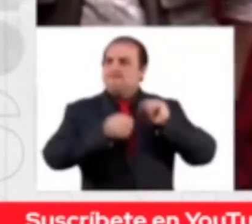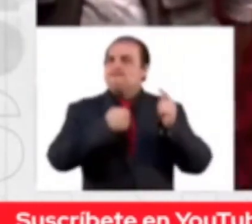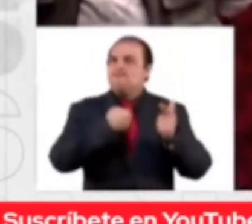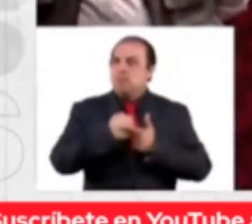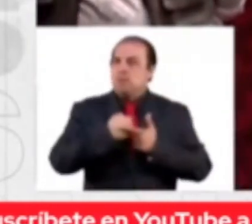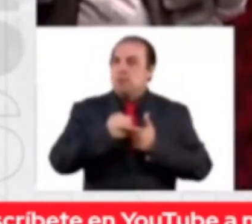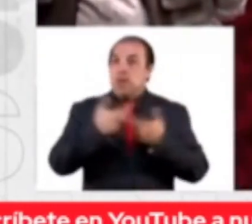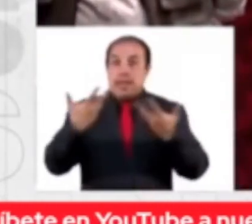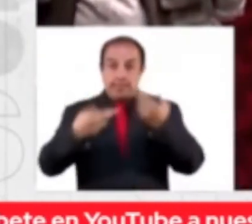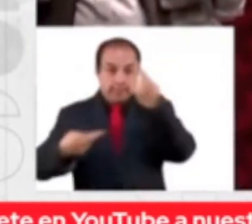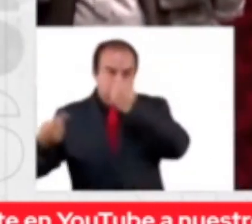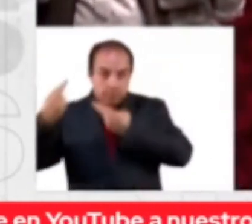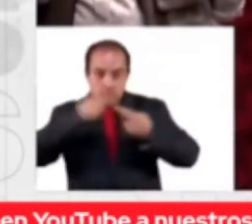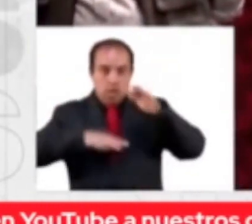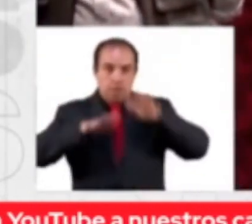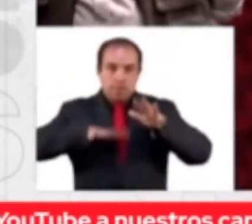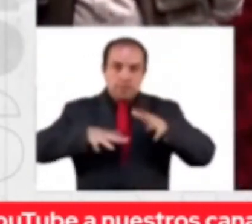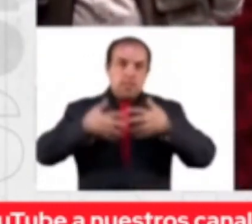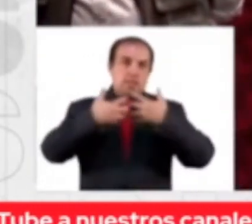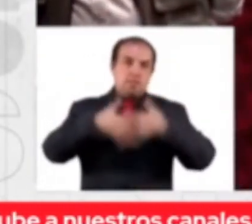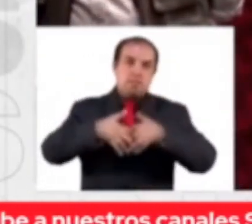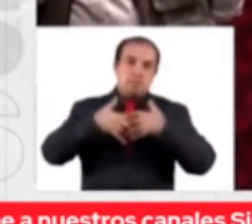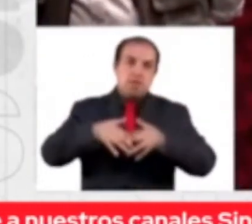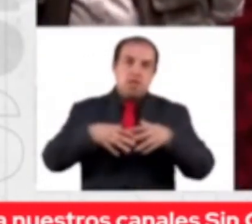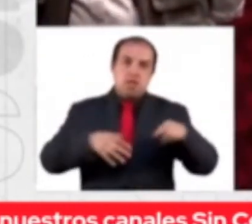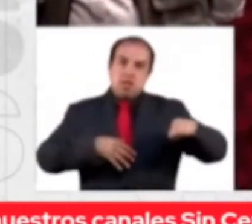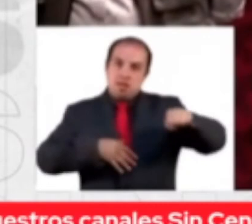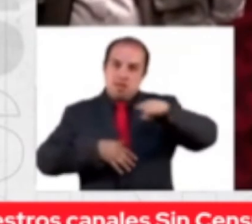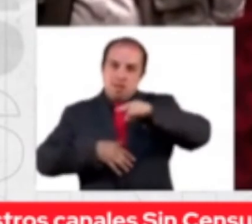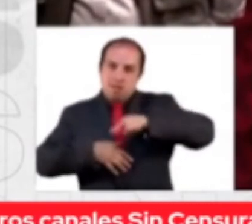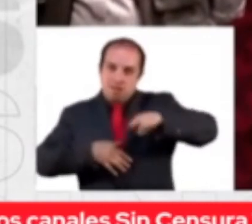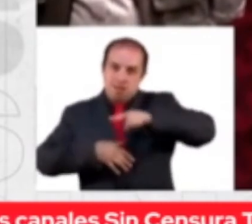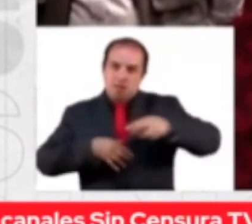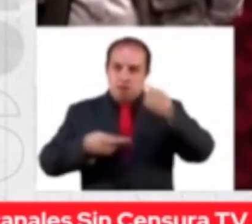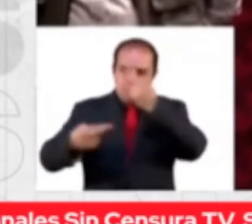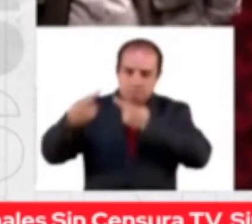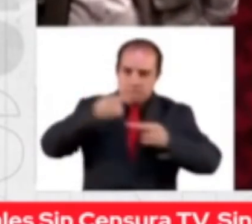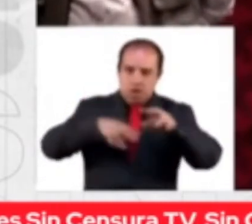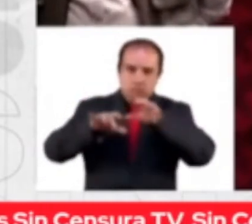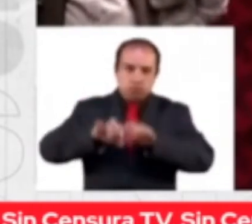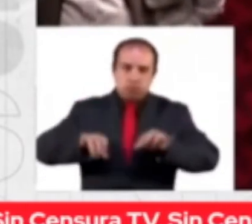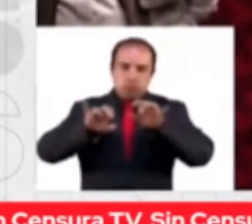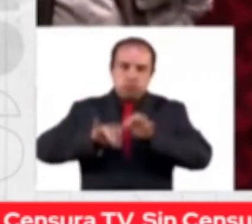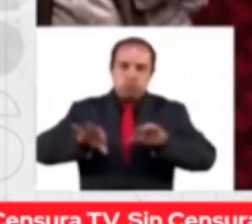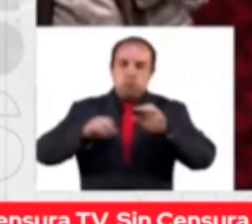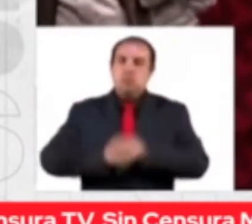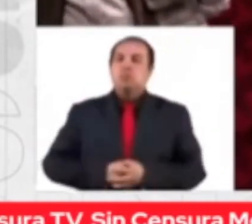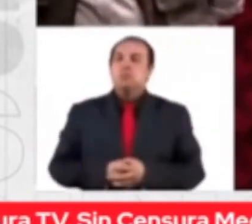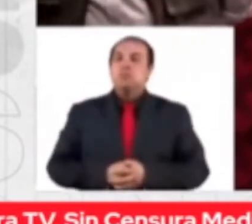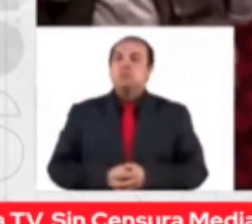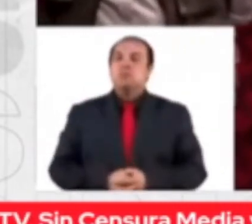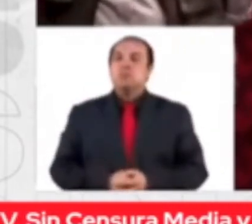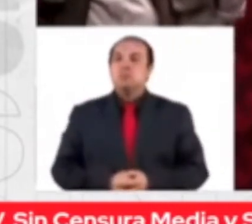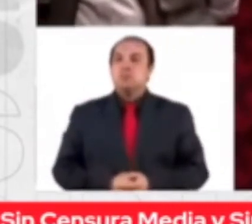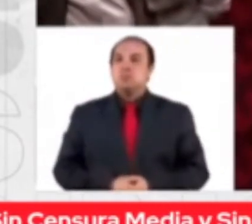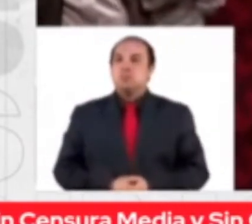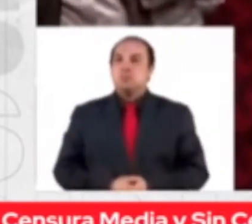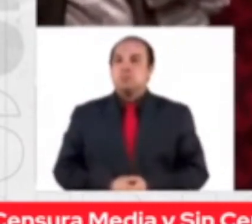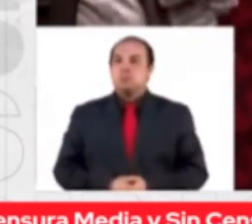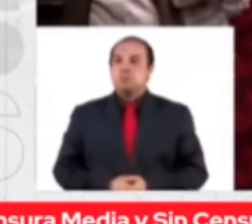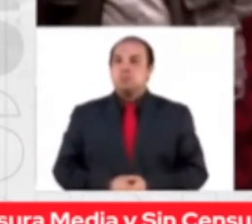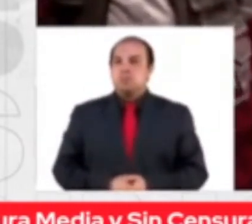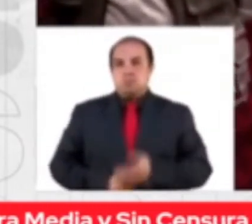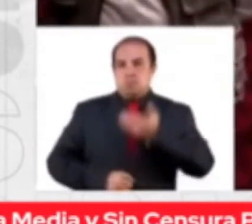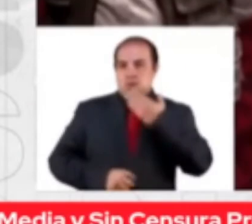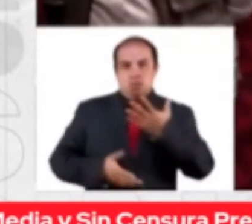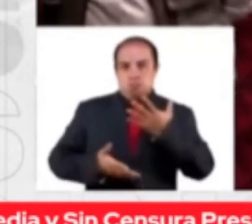revisión. A veces son empresas que son las que están haciendo estas revisiones de los servidores. Entonces, por supuesto que no es correcto que